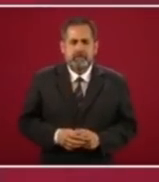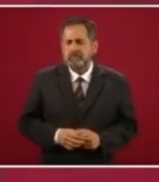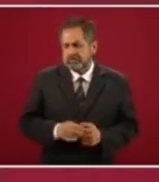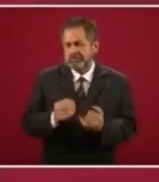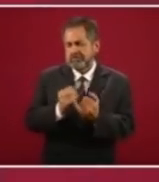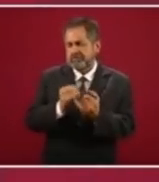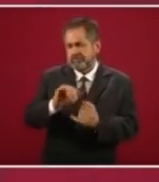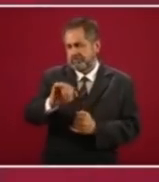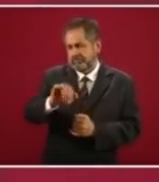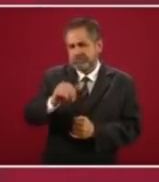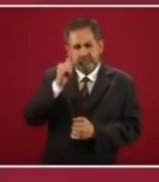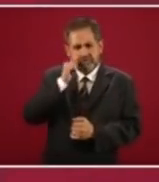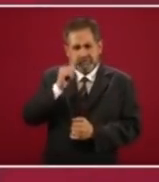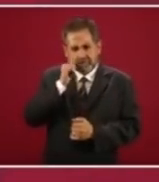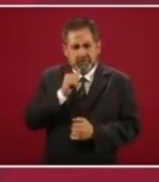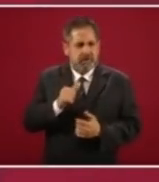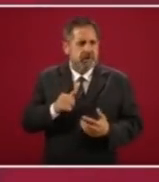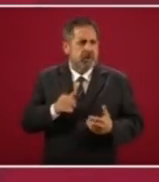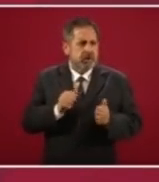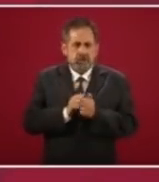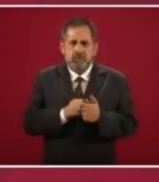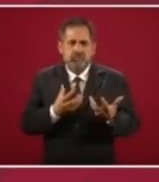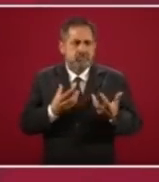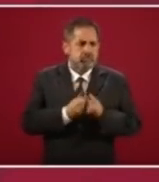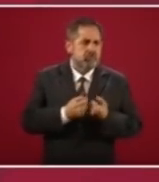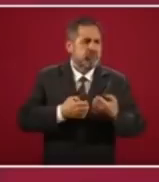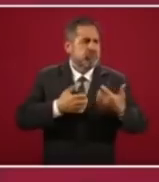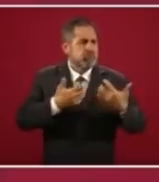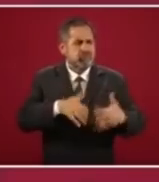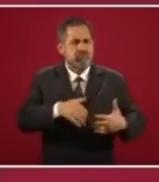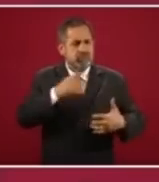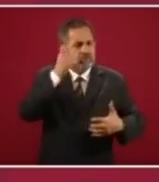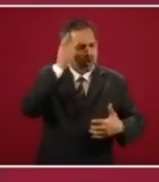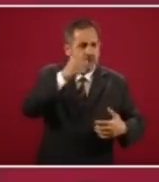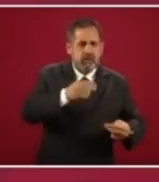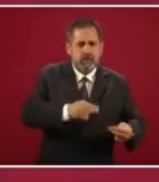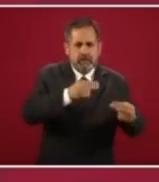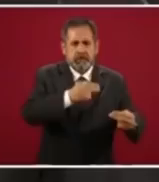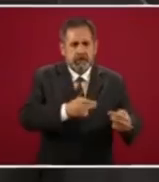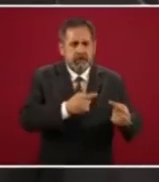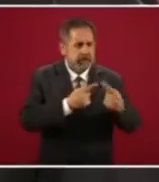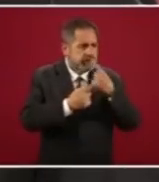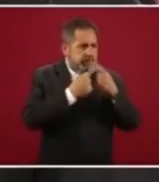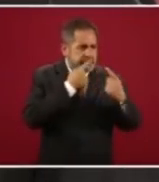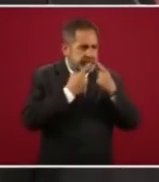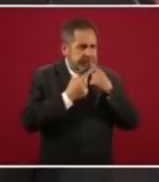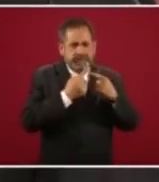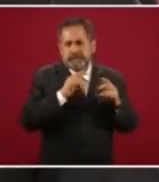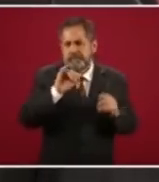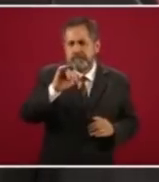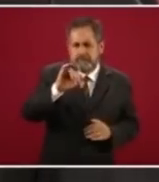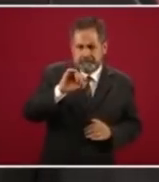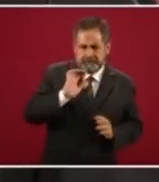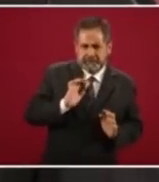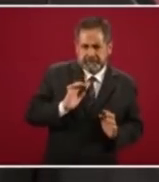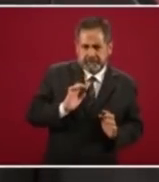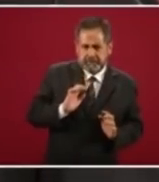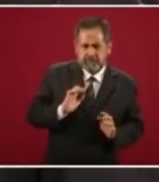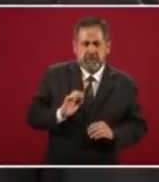que tengo con empresarios. En este caso es